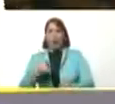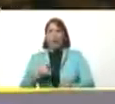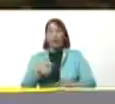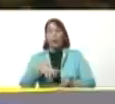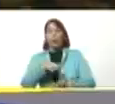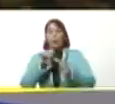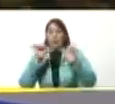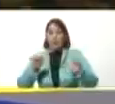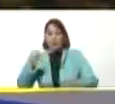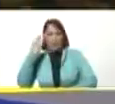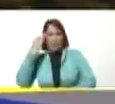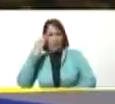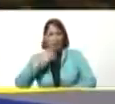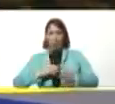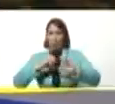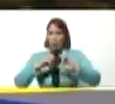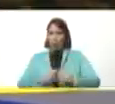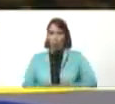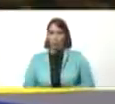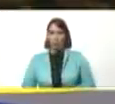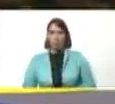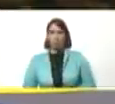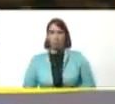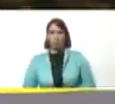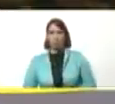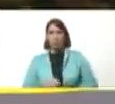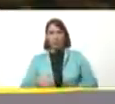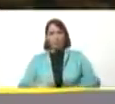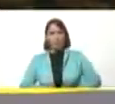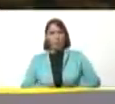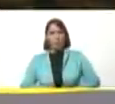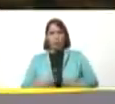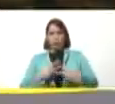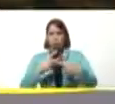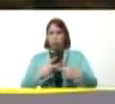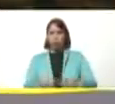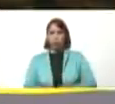sistema, de mente, de corazón, de esfuerzo, de voluntad.